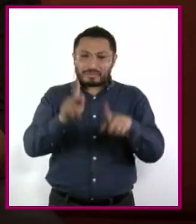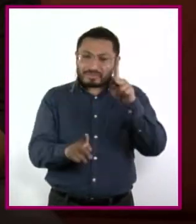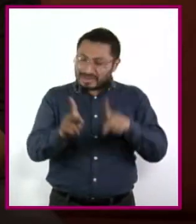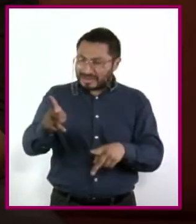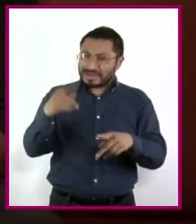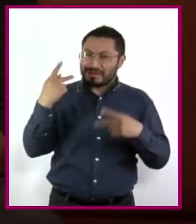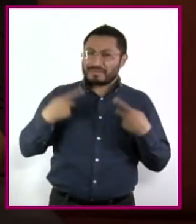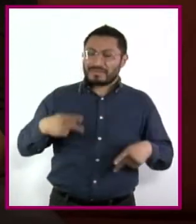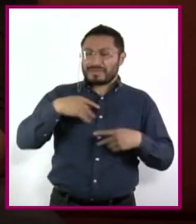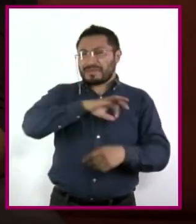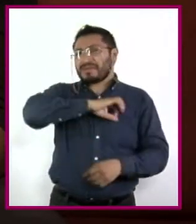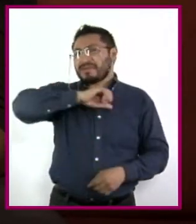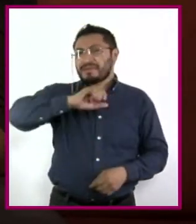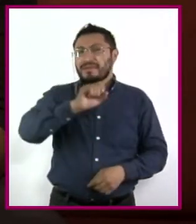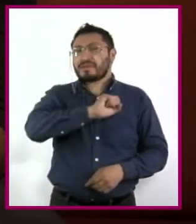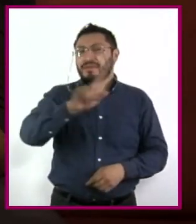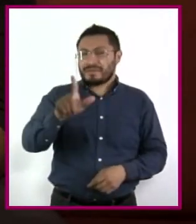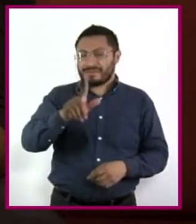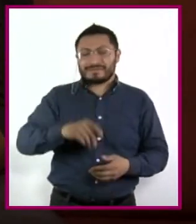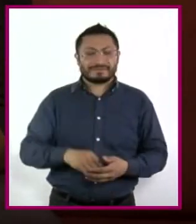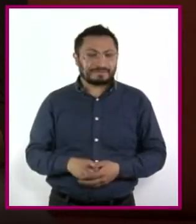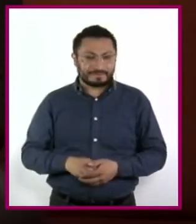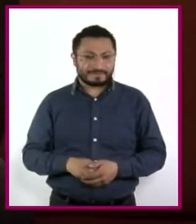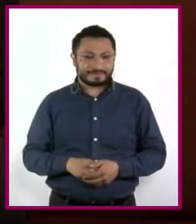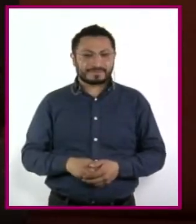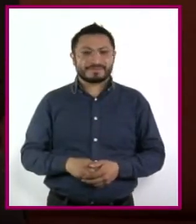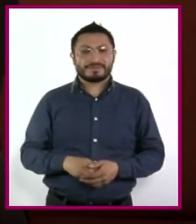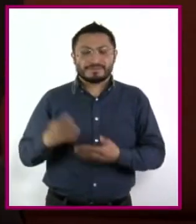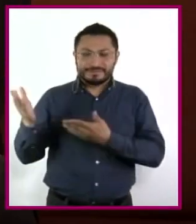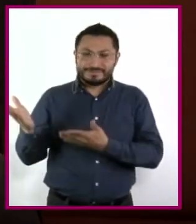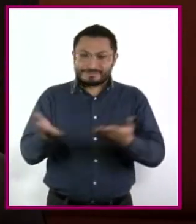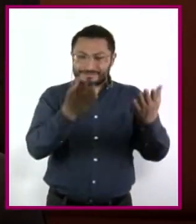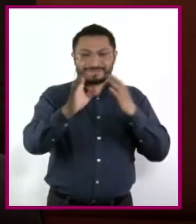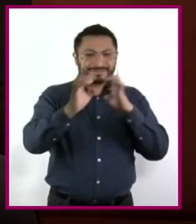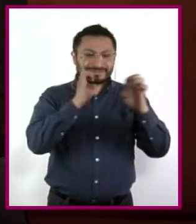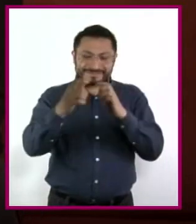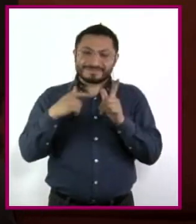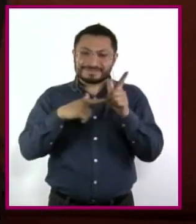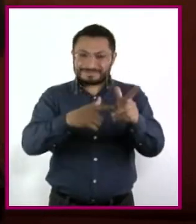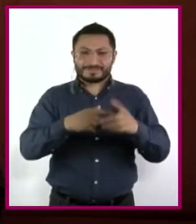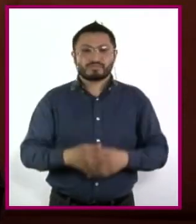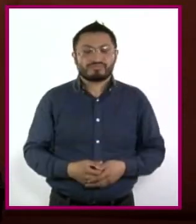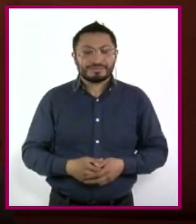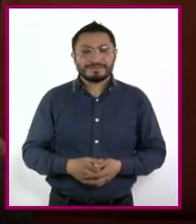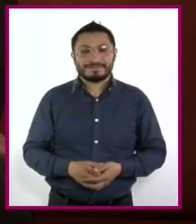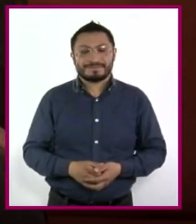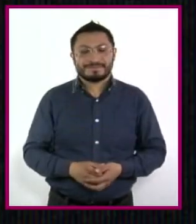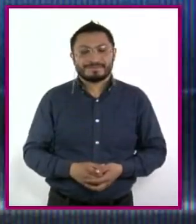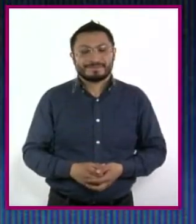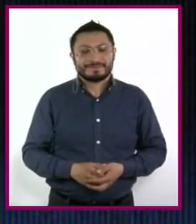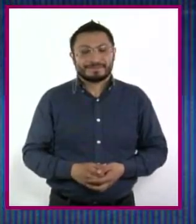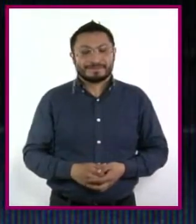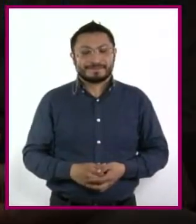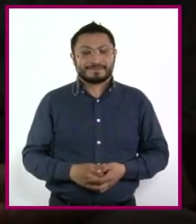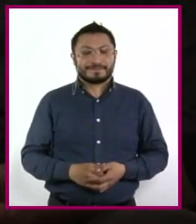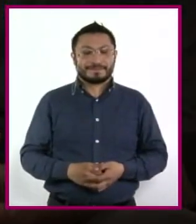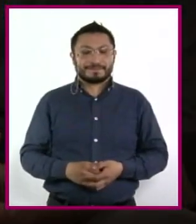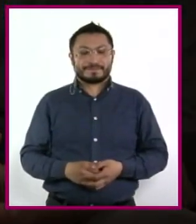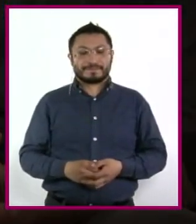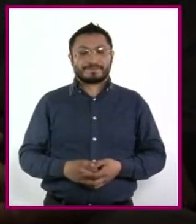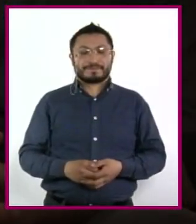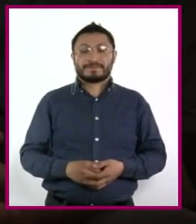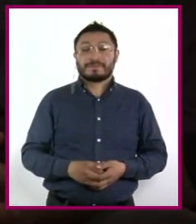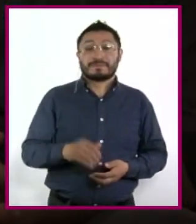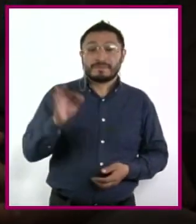qué pasa si ignoramos las emociones aflictivas? Me parece estupendo, así que vamos.